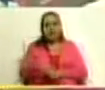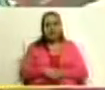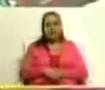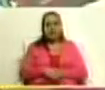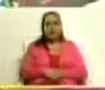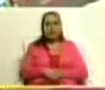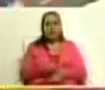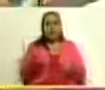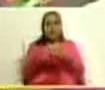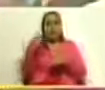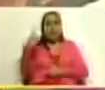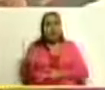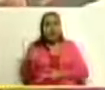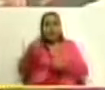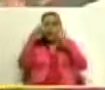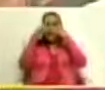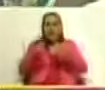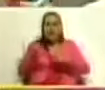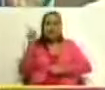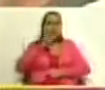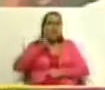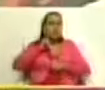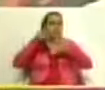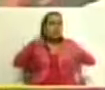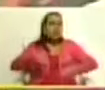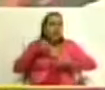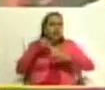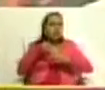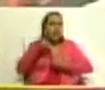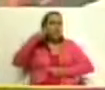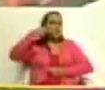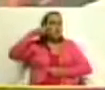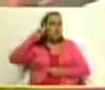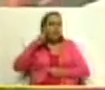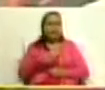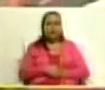La derecha es experta en mentir, engañar.